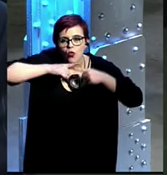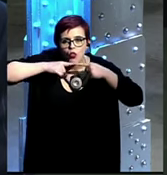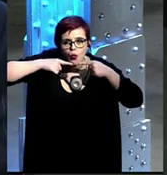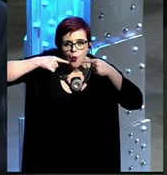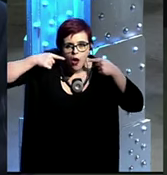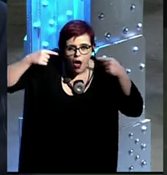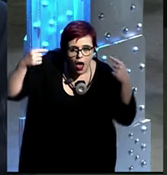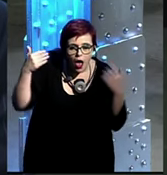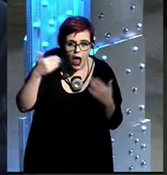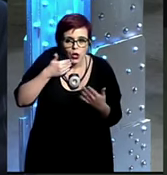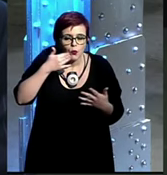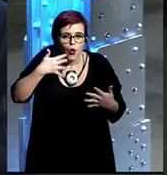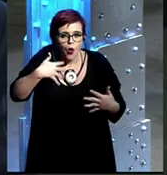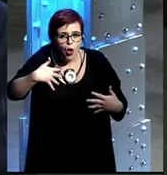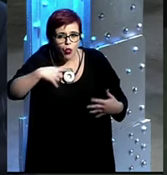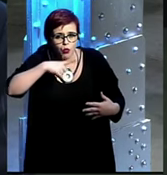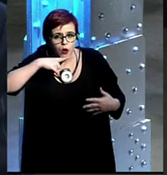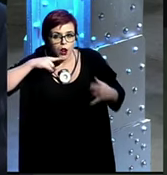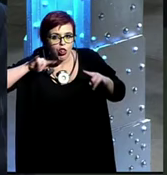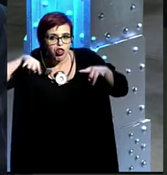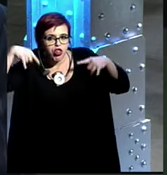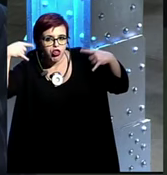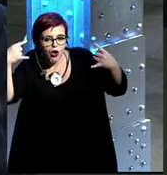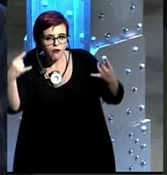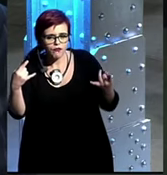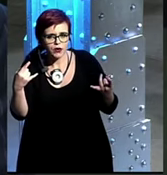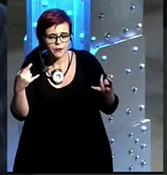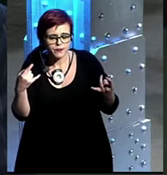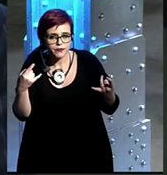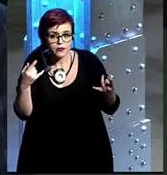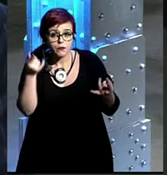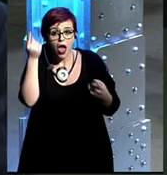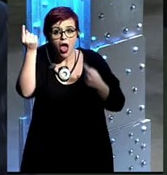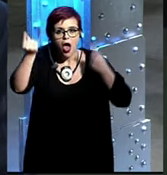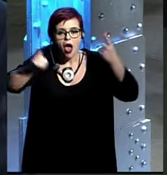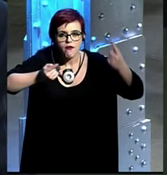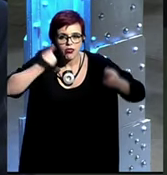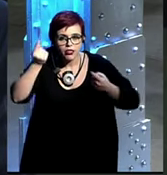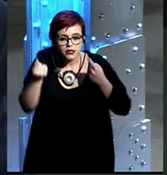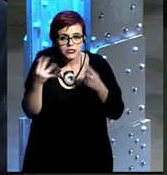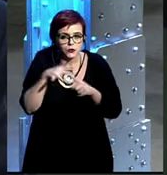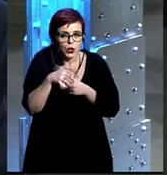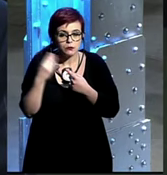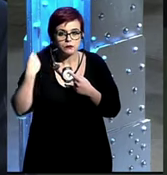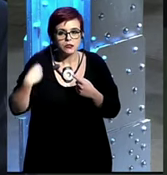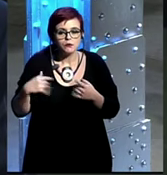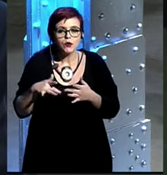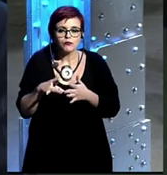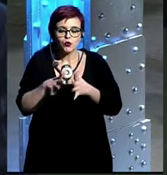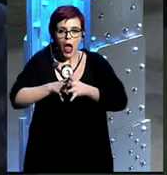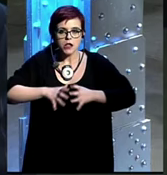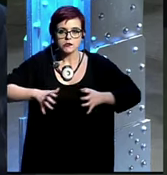todavía más de una forma inefable y extraña. Y a menudo, en ese punto, se asienta la